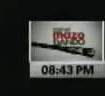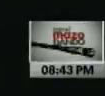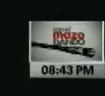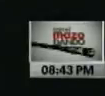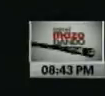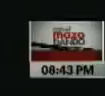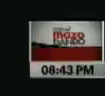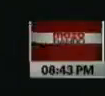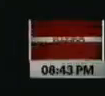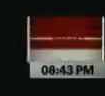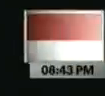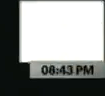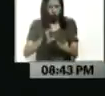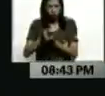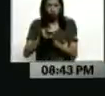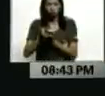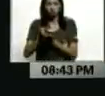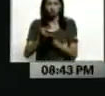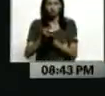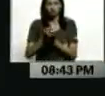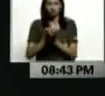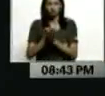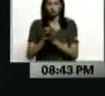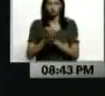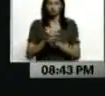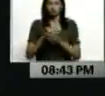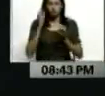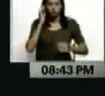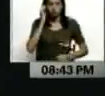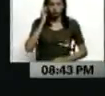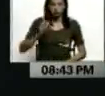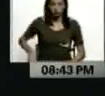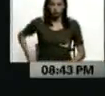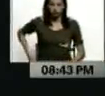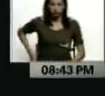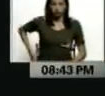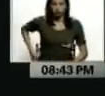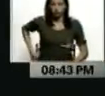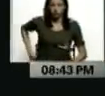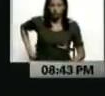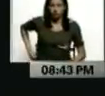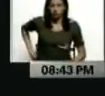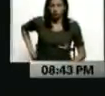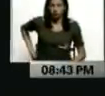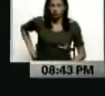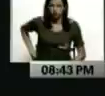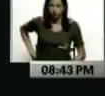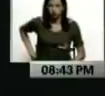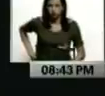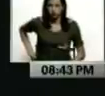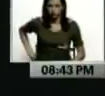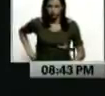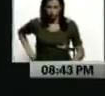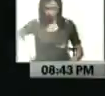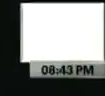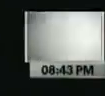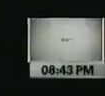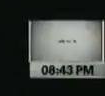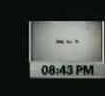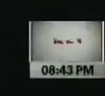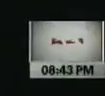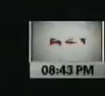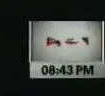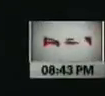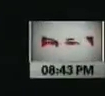Robert era disciplinado é se se me acercaba y me decía comandante cuando le tocaba